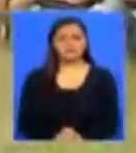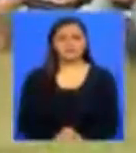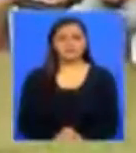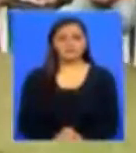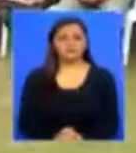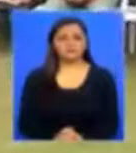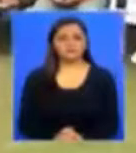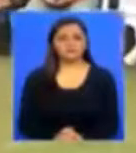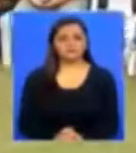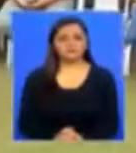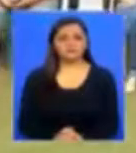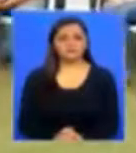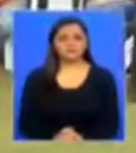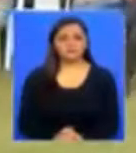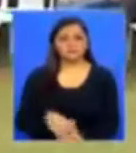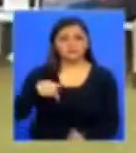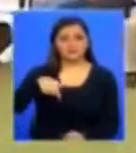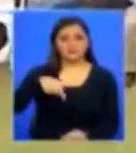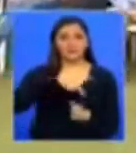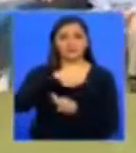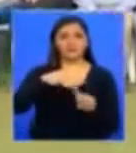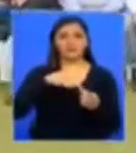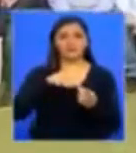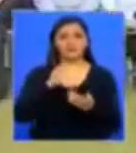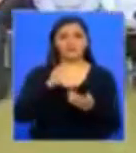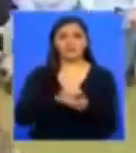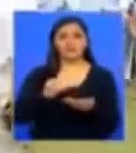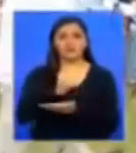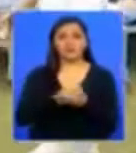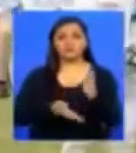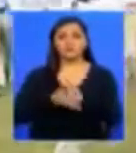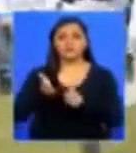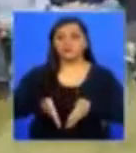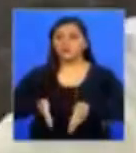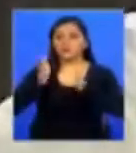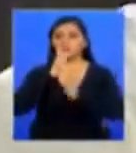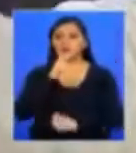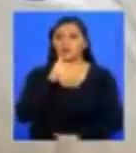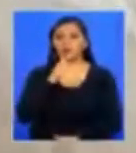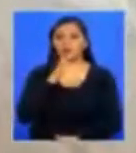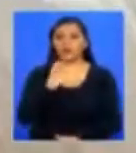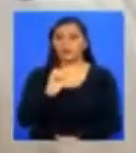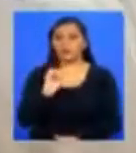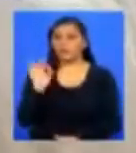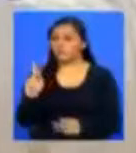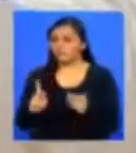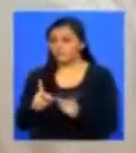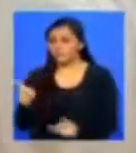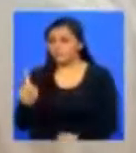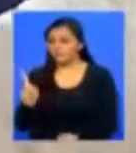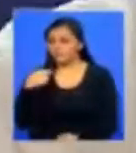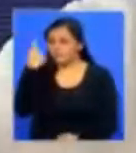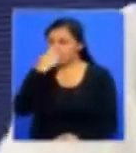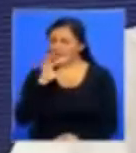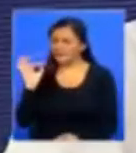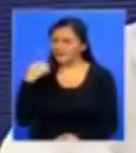ahí Esteban, ahí, aquí está el prefecto del Oro, me dicen que la vía a Puerto Hualtaco es tuya o no está, yo lo confundí con el prefecto, no es el prefecto,